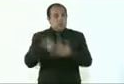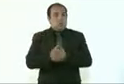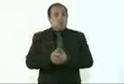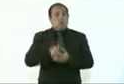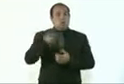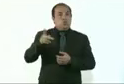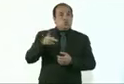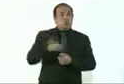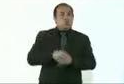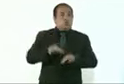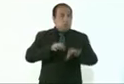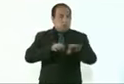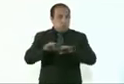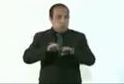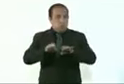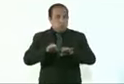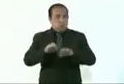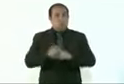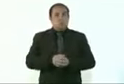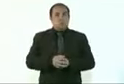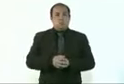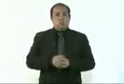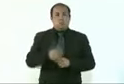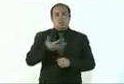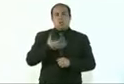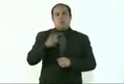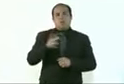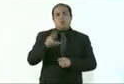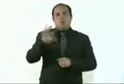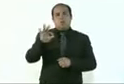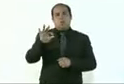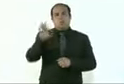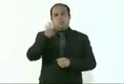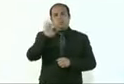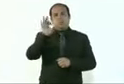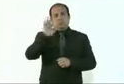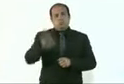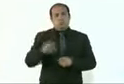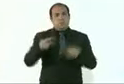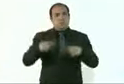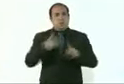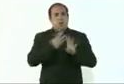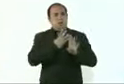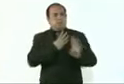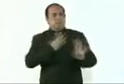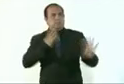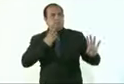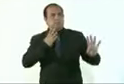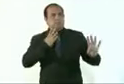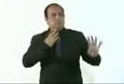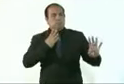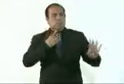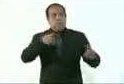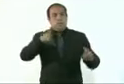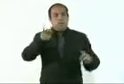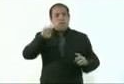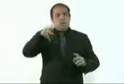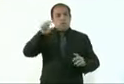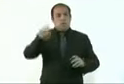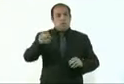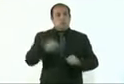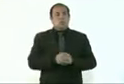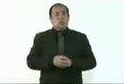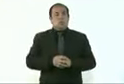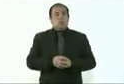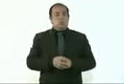que le correspondía. Es alrededor del 40% de las personas que hacen fila en los kioscos que es por